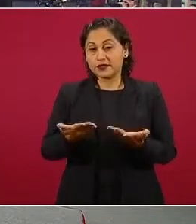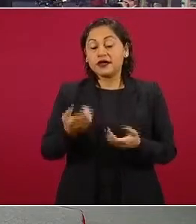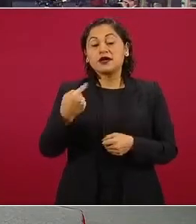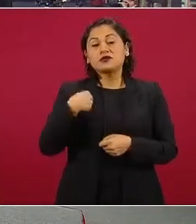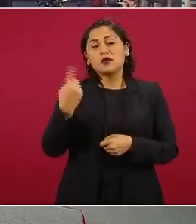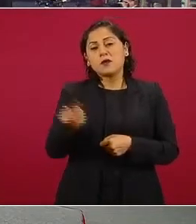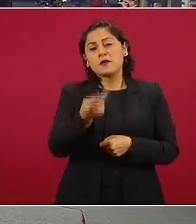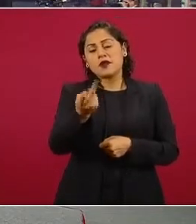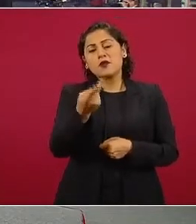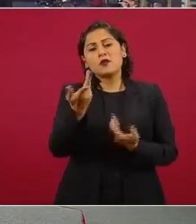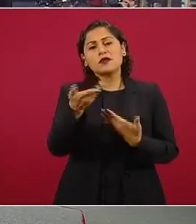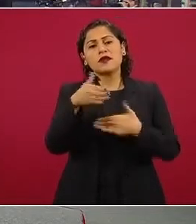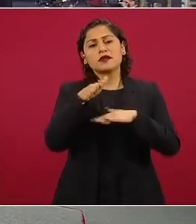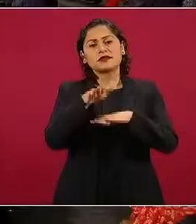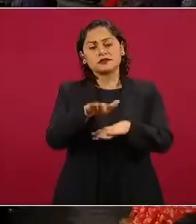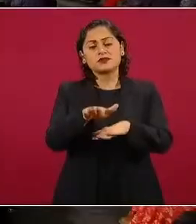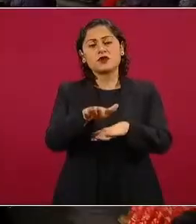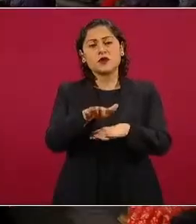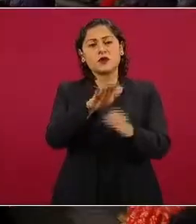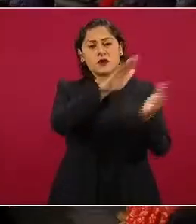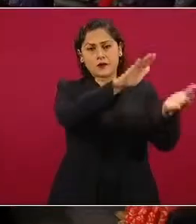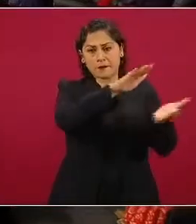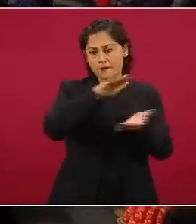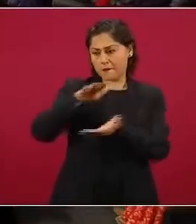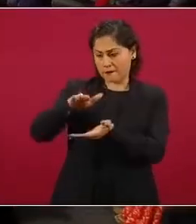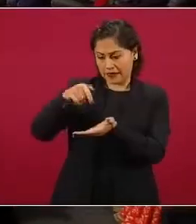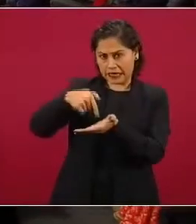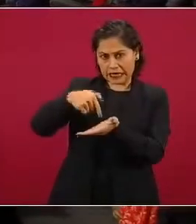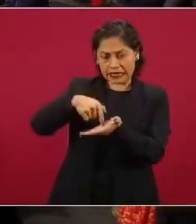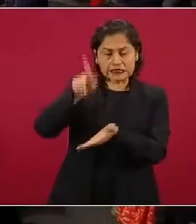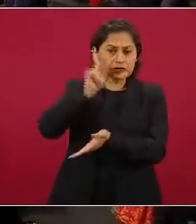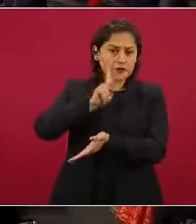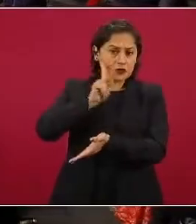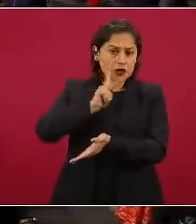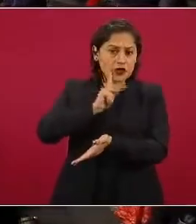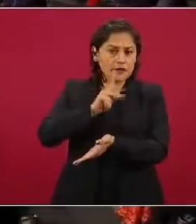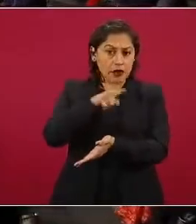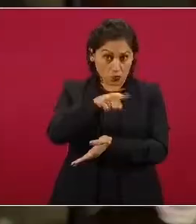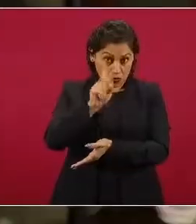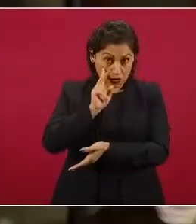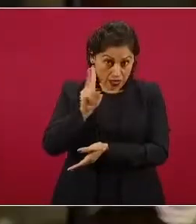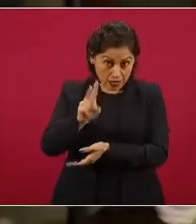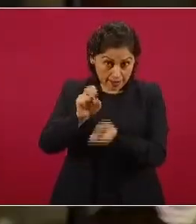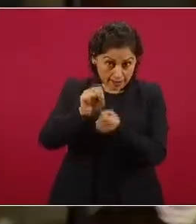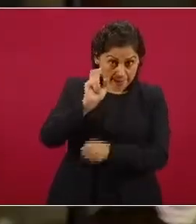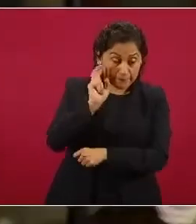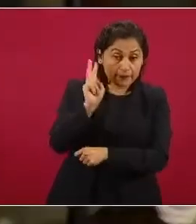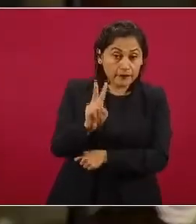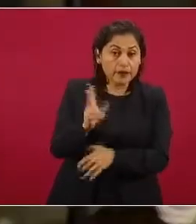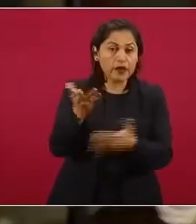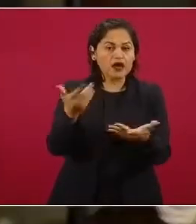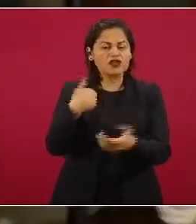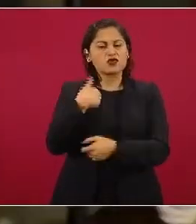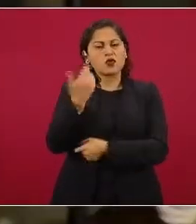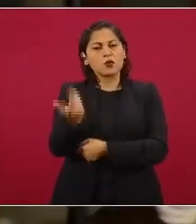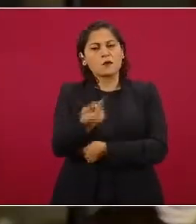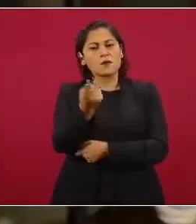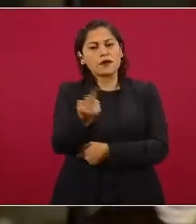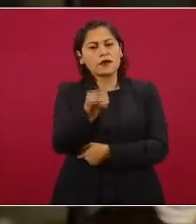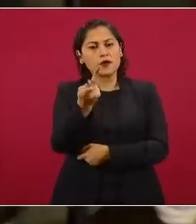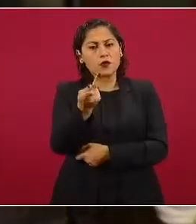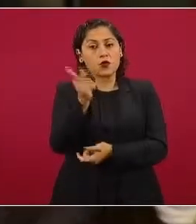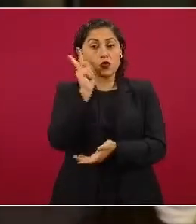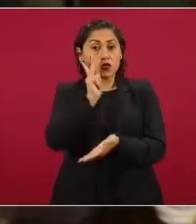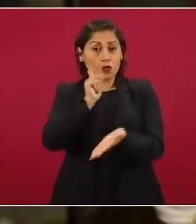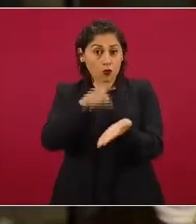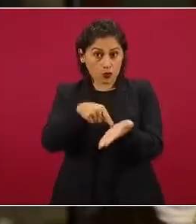tuvo acceso a las pruebas que aportaron las autoridades estadounidenses. Saber si estas pruebas son sólidas. Se habla de